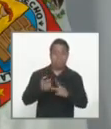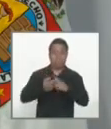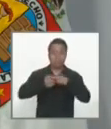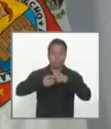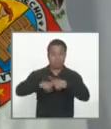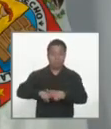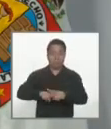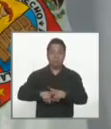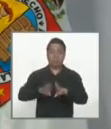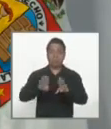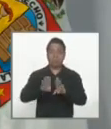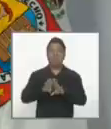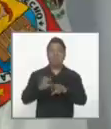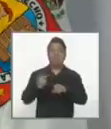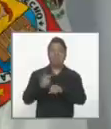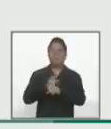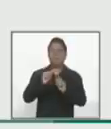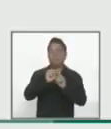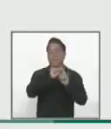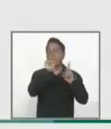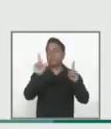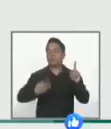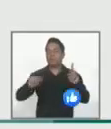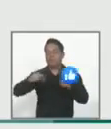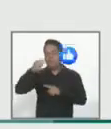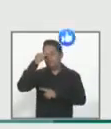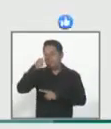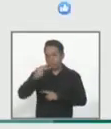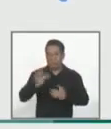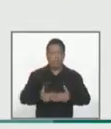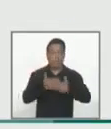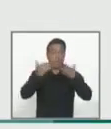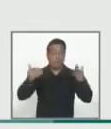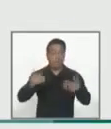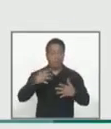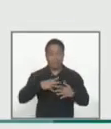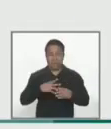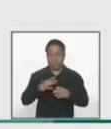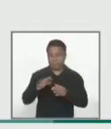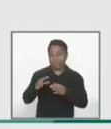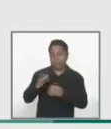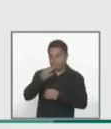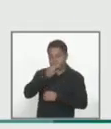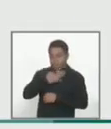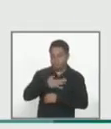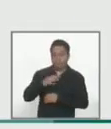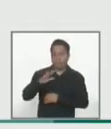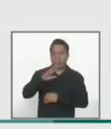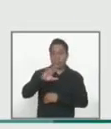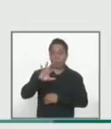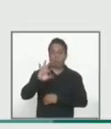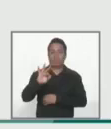Iniciaremos con el panorama nacional. A esta jornada se reportan